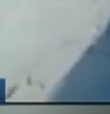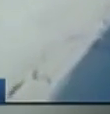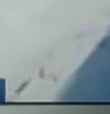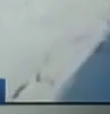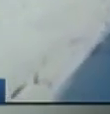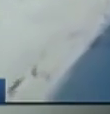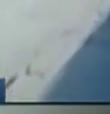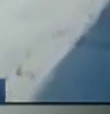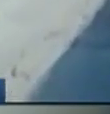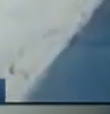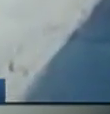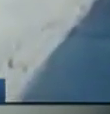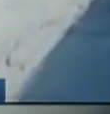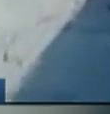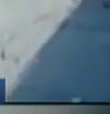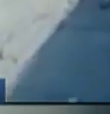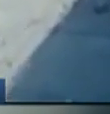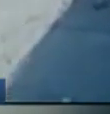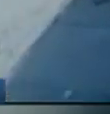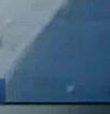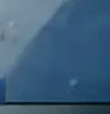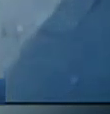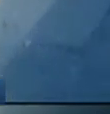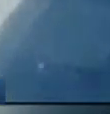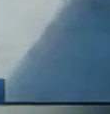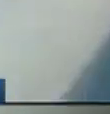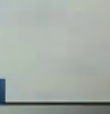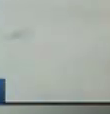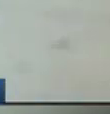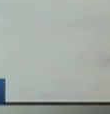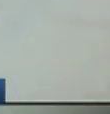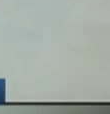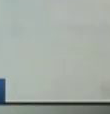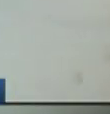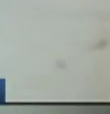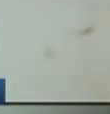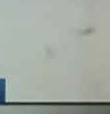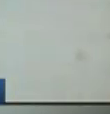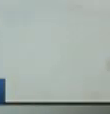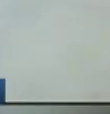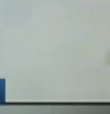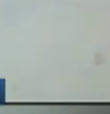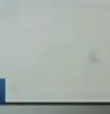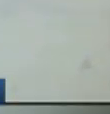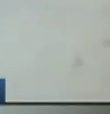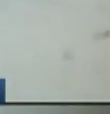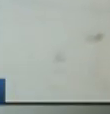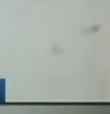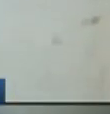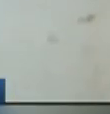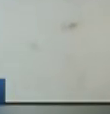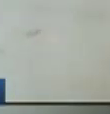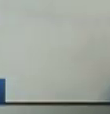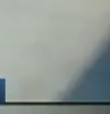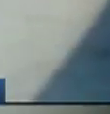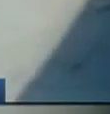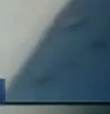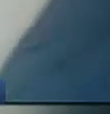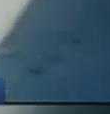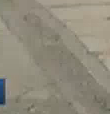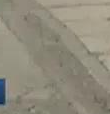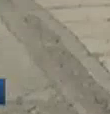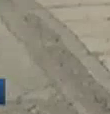cámara capta delincuente en bicicleta cuando asalta a una mujer